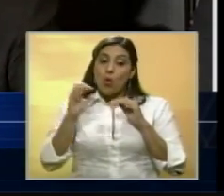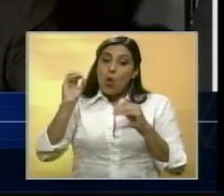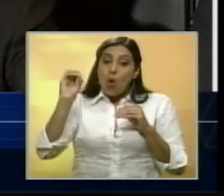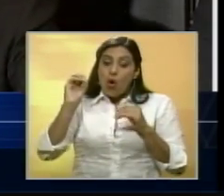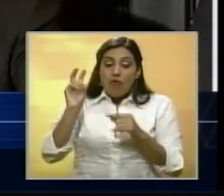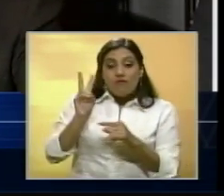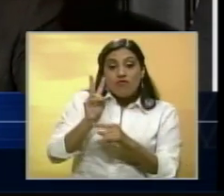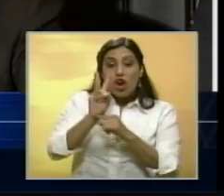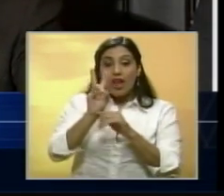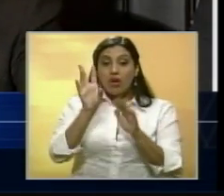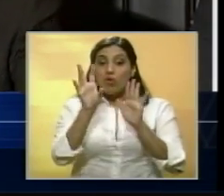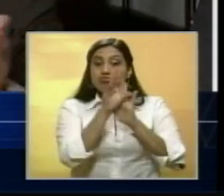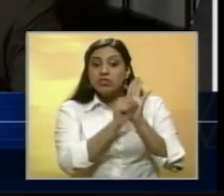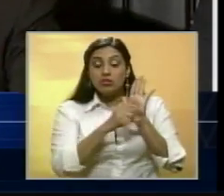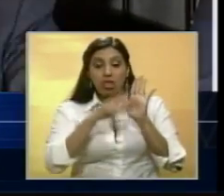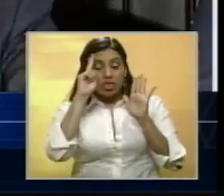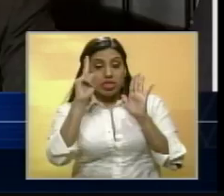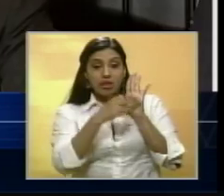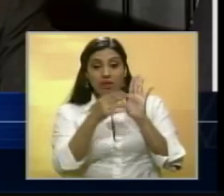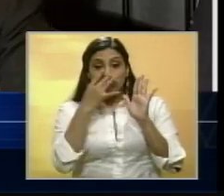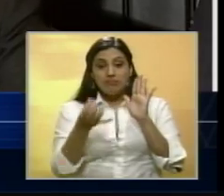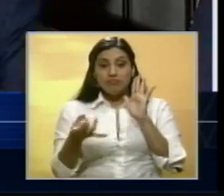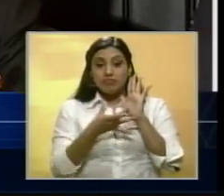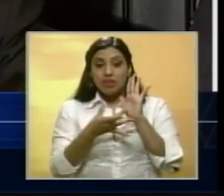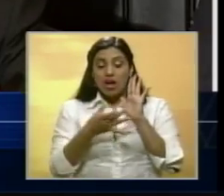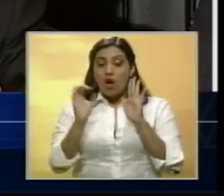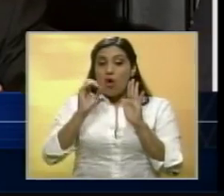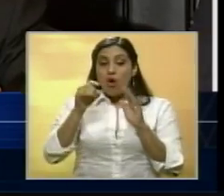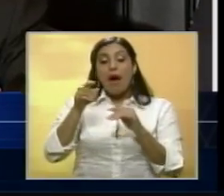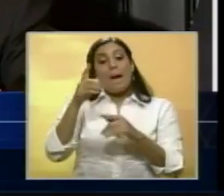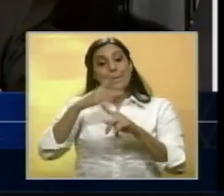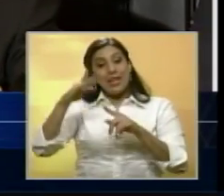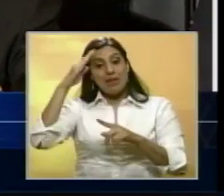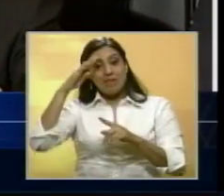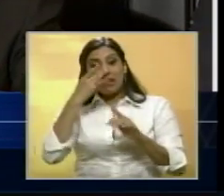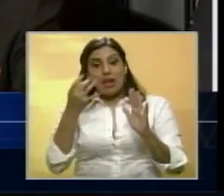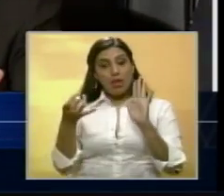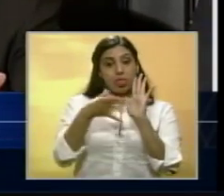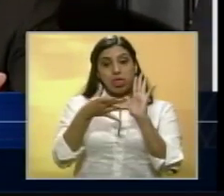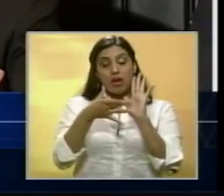o violarla, han escogido el camino de violarla.